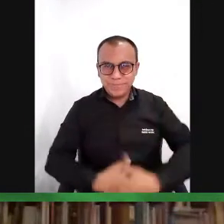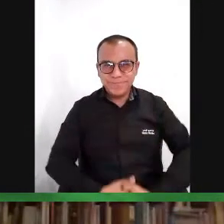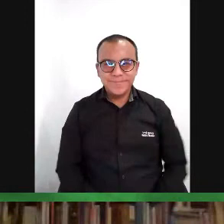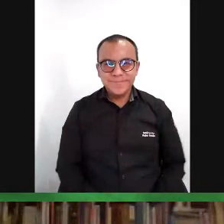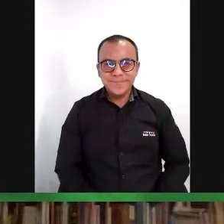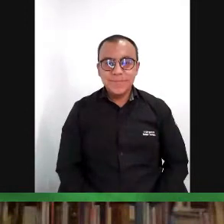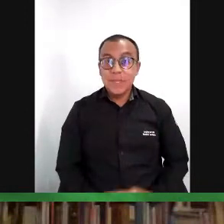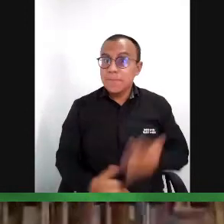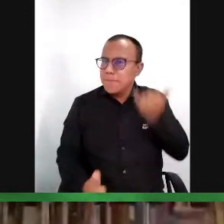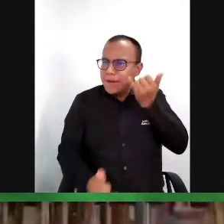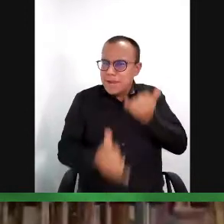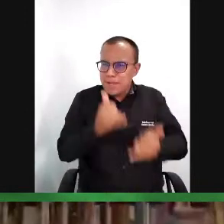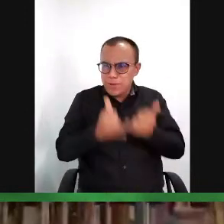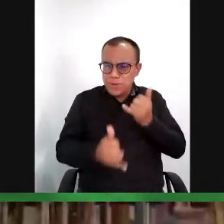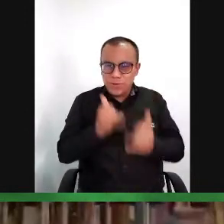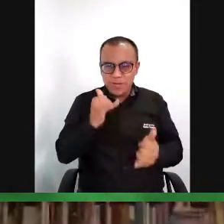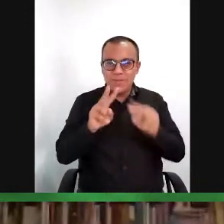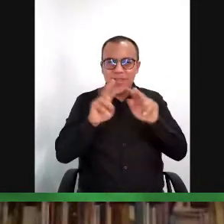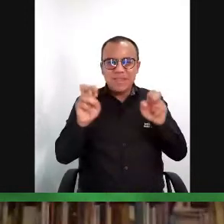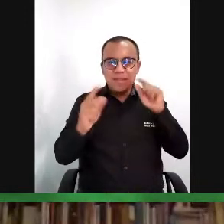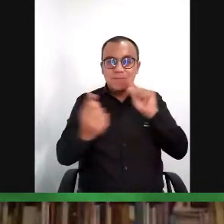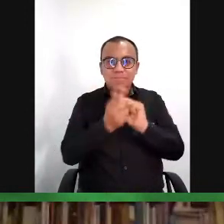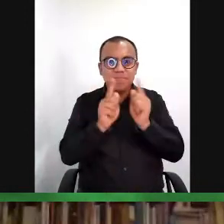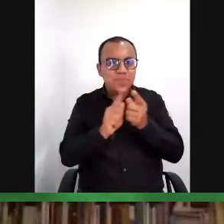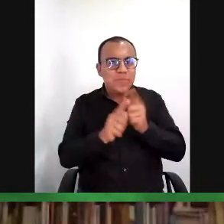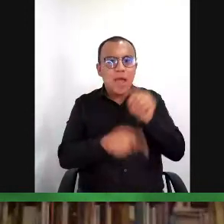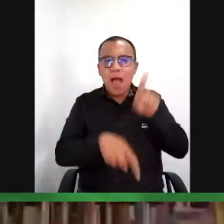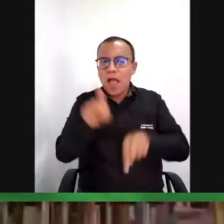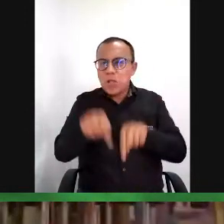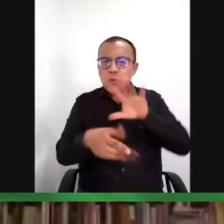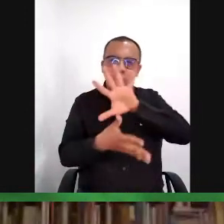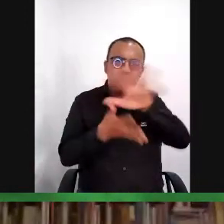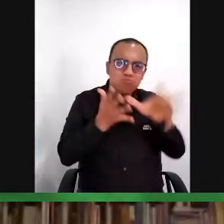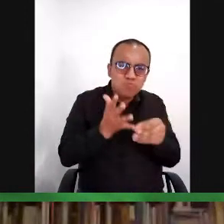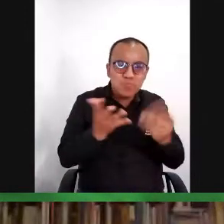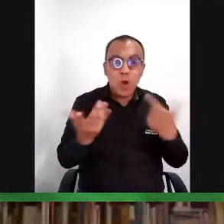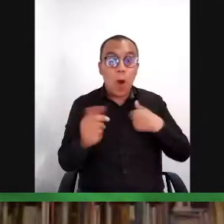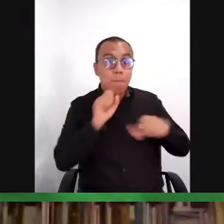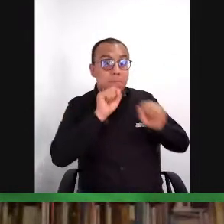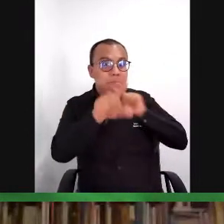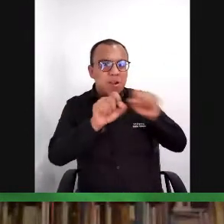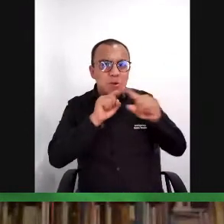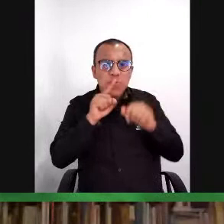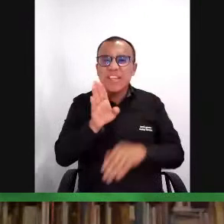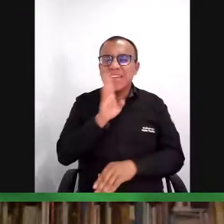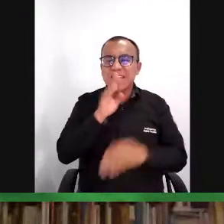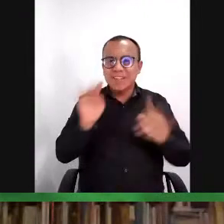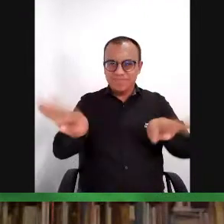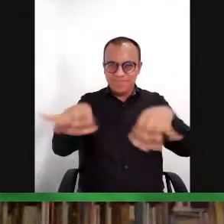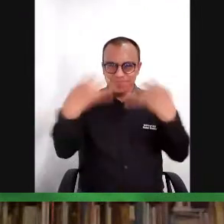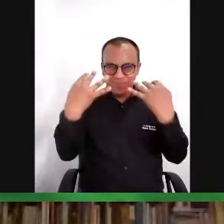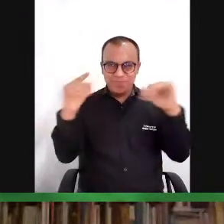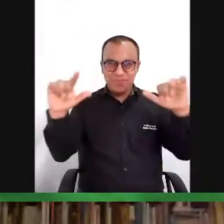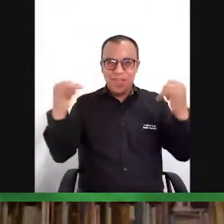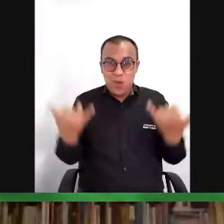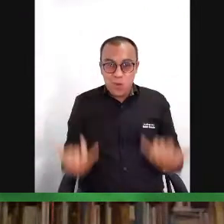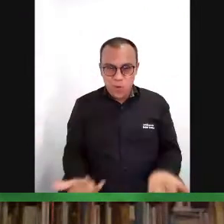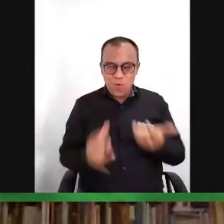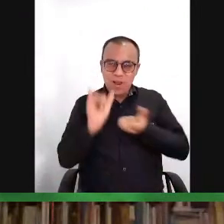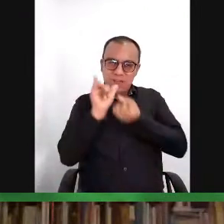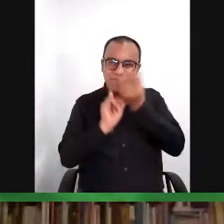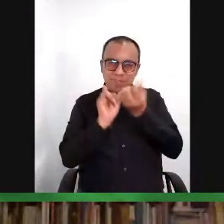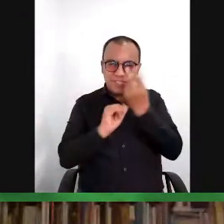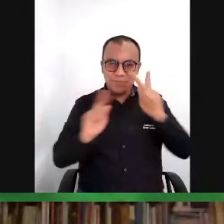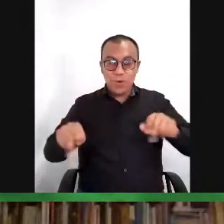Para el finalizar de este gran evento, cerrar con algunas conclusiones y algunas preguntas de nuestra grandiosa audiencia. Así que,